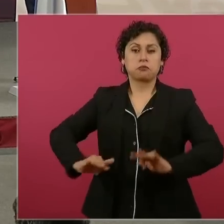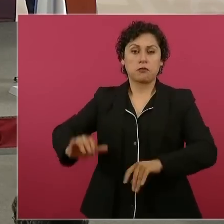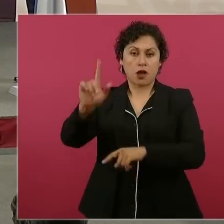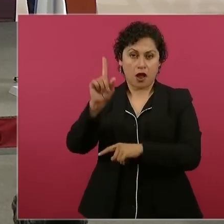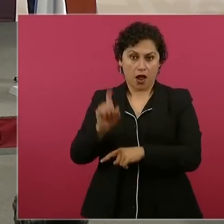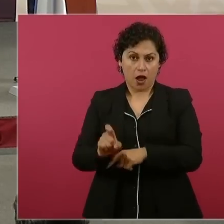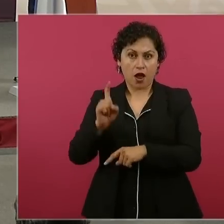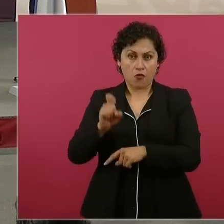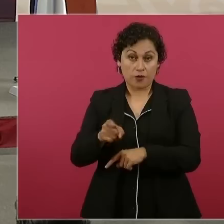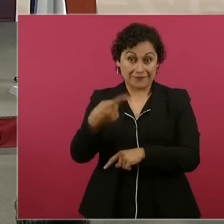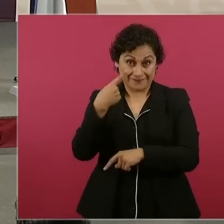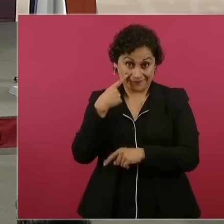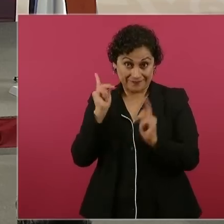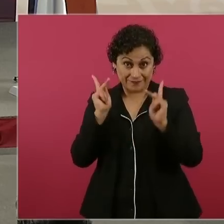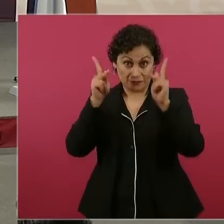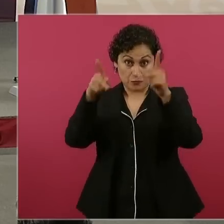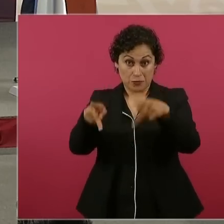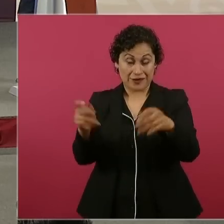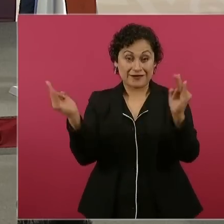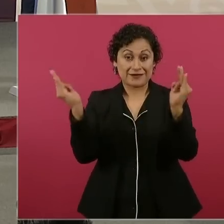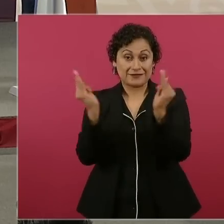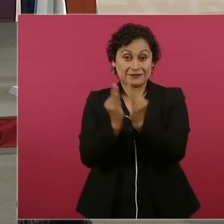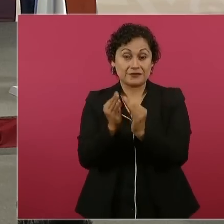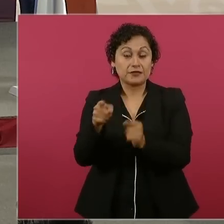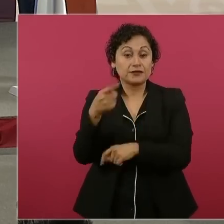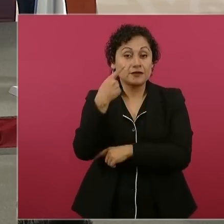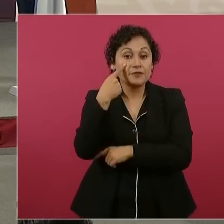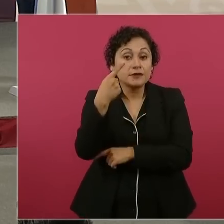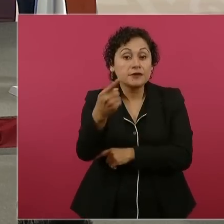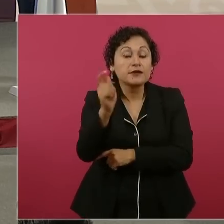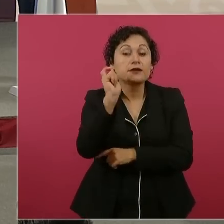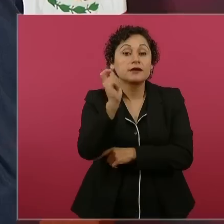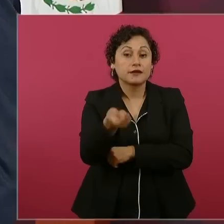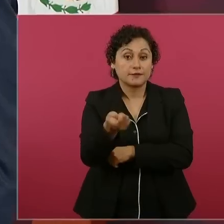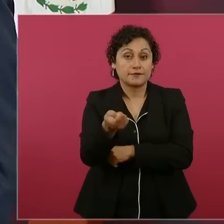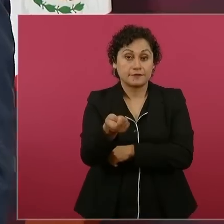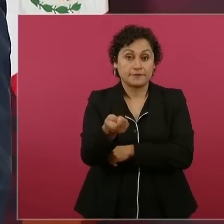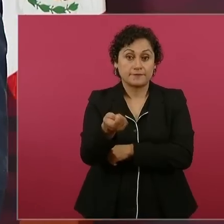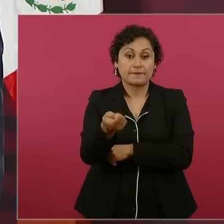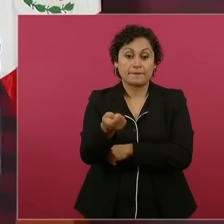ese puente, en dos meses más,